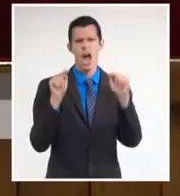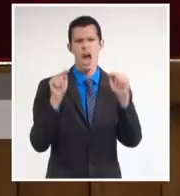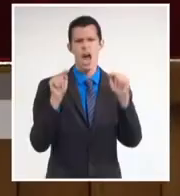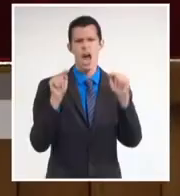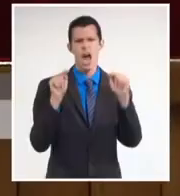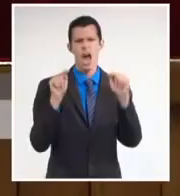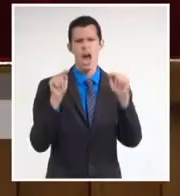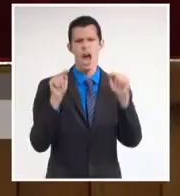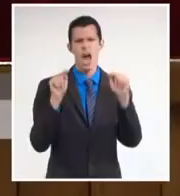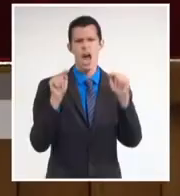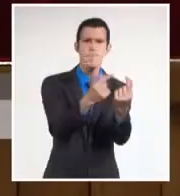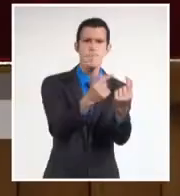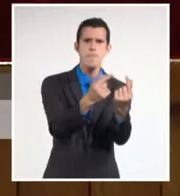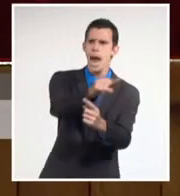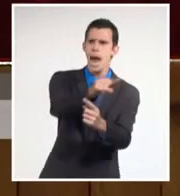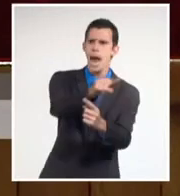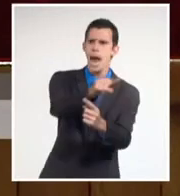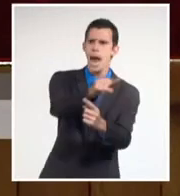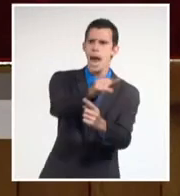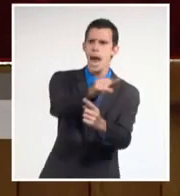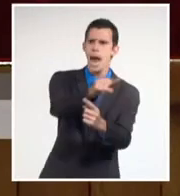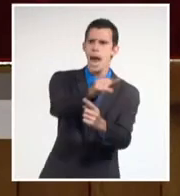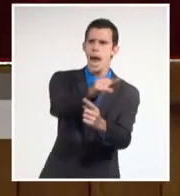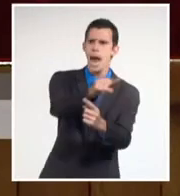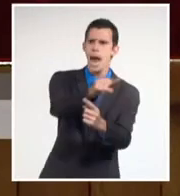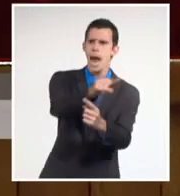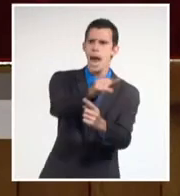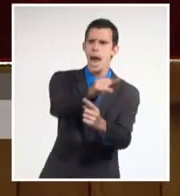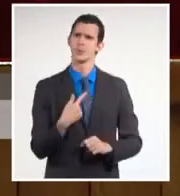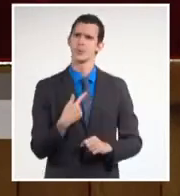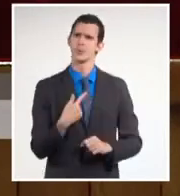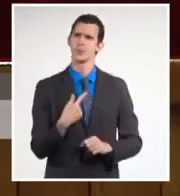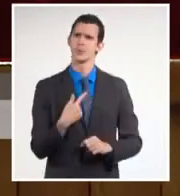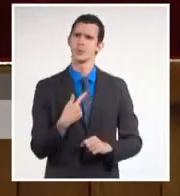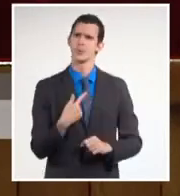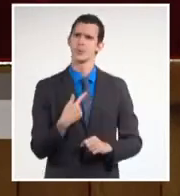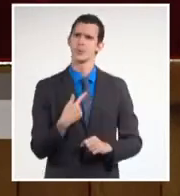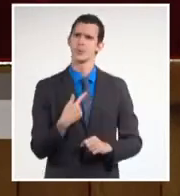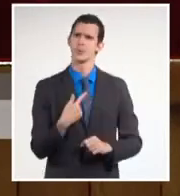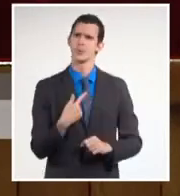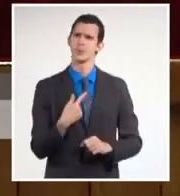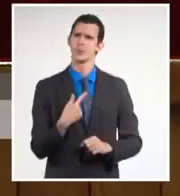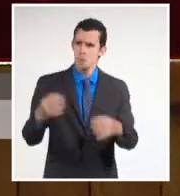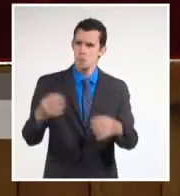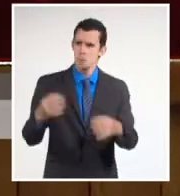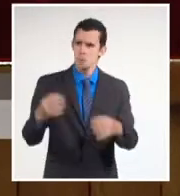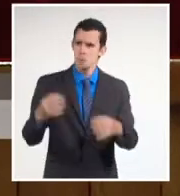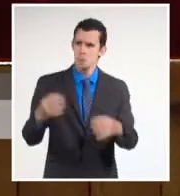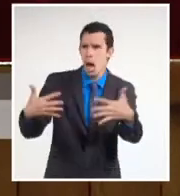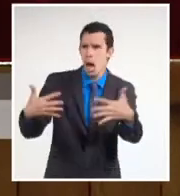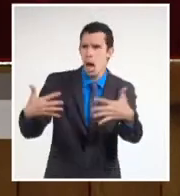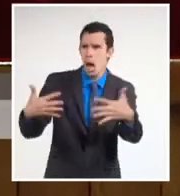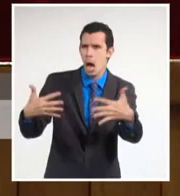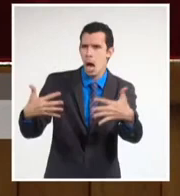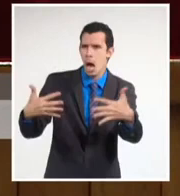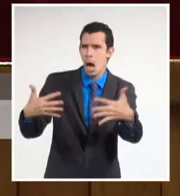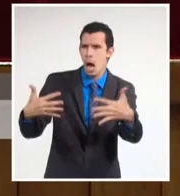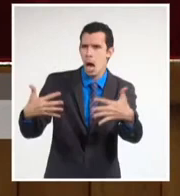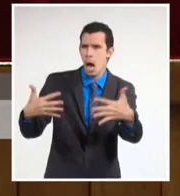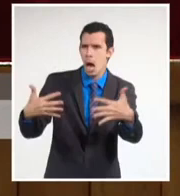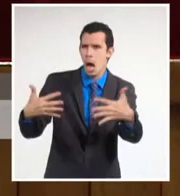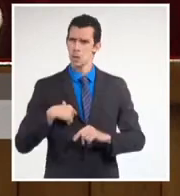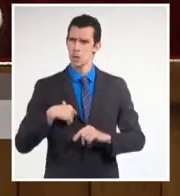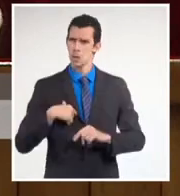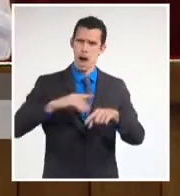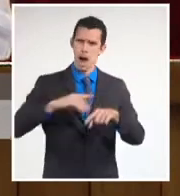más fácil? Subir los salarios. Bueno, pues si ya la inflación se fue por encima del 60% diseñado y el salario